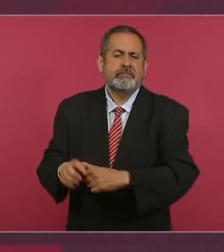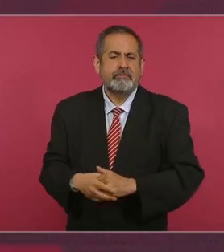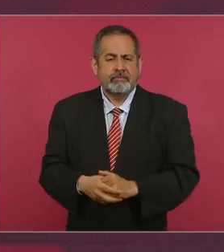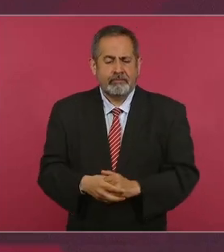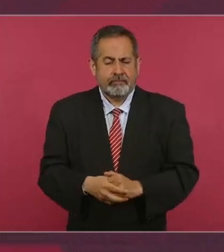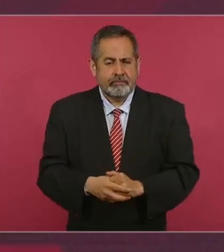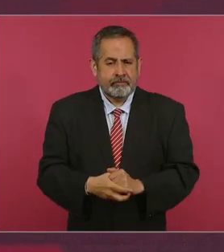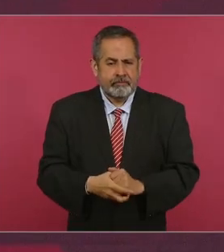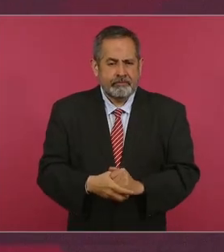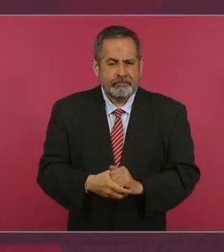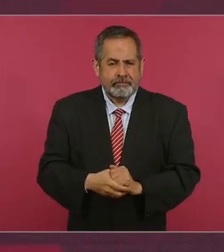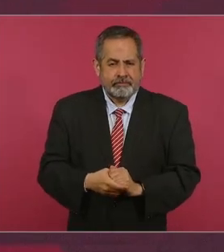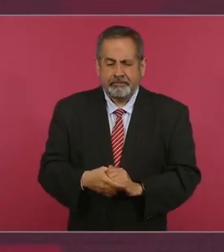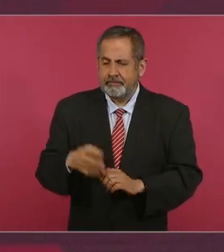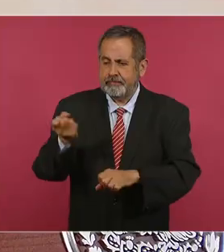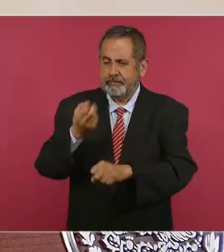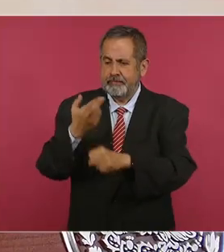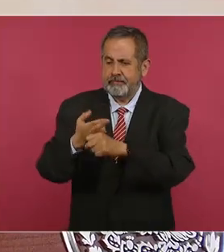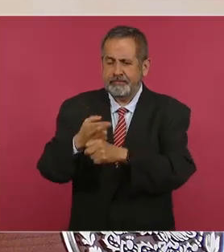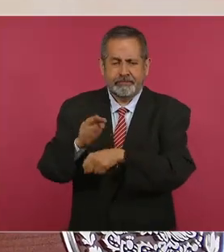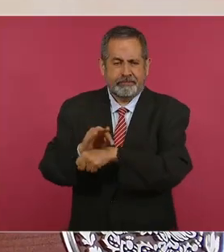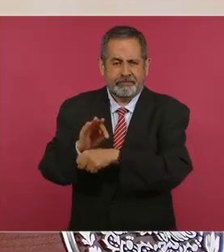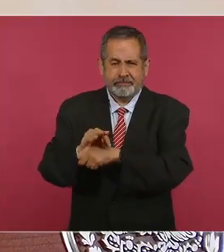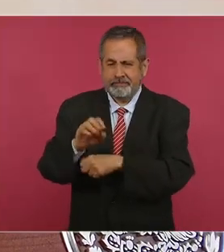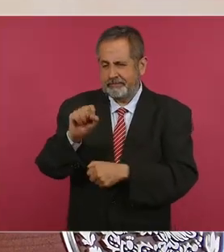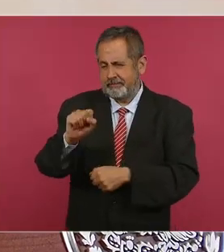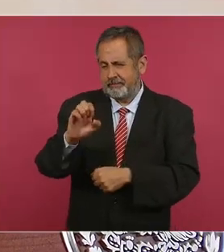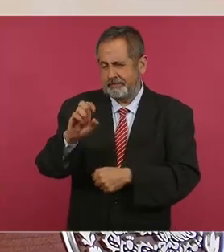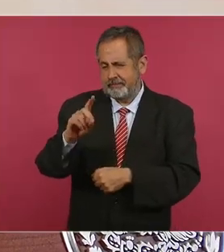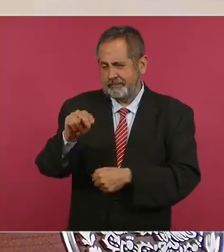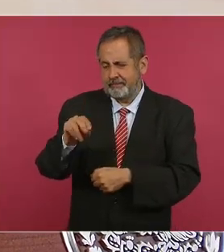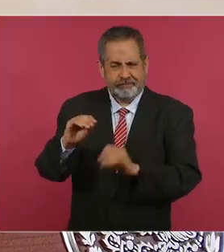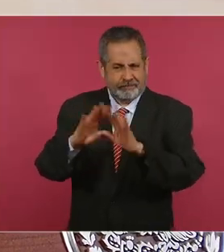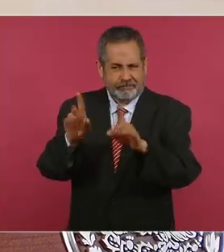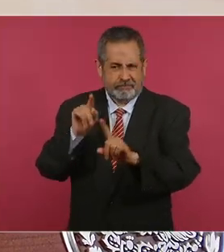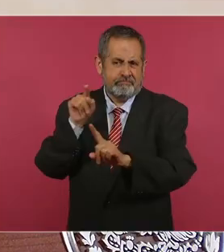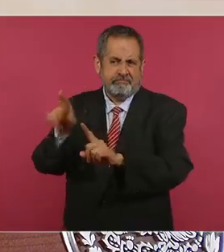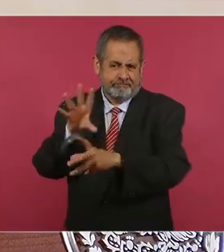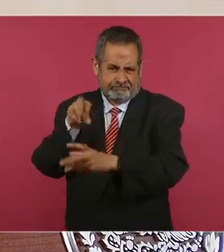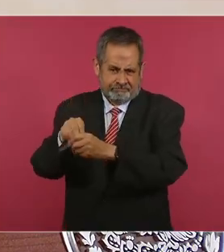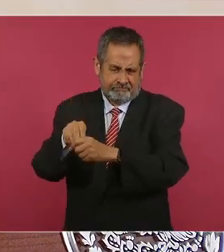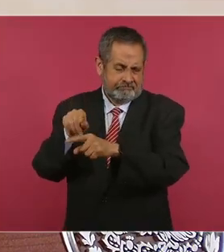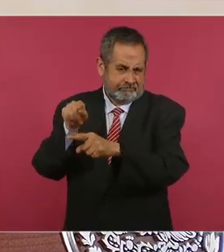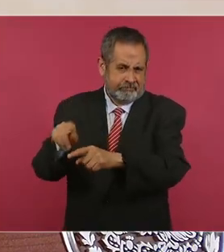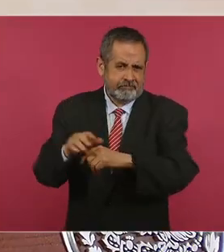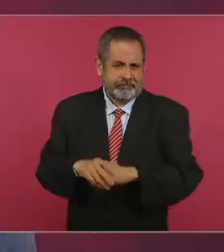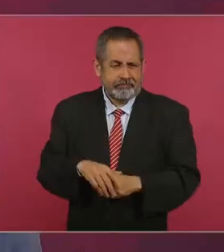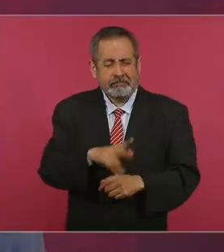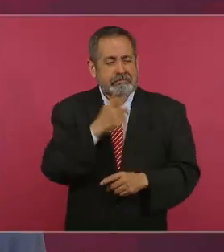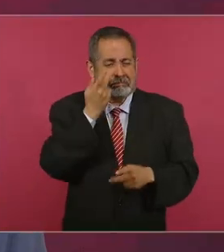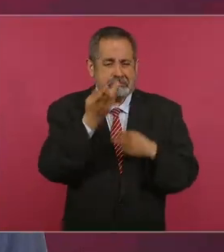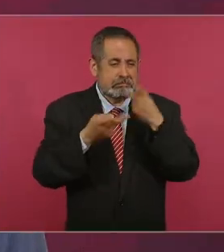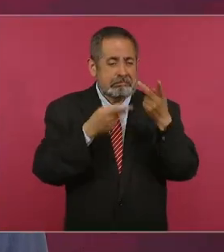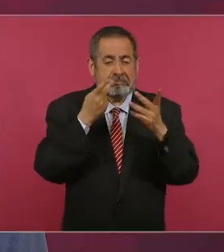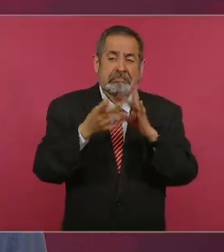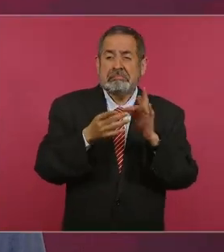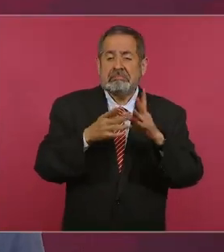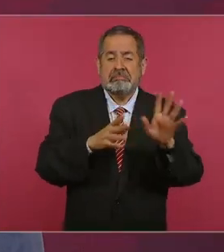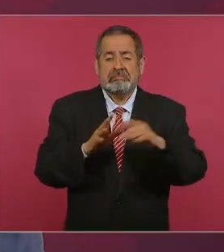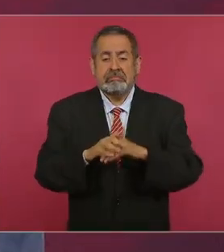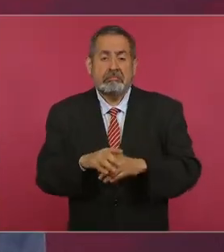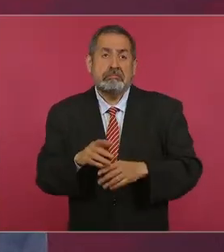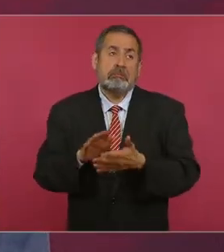Es la Secretaría de la Defensa. Así de claro. Y que no me vengan con el cuento de